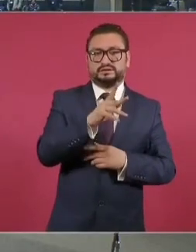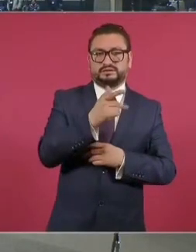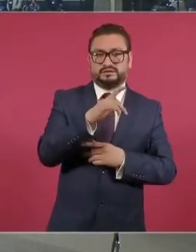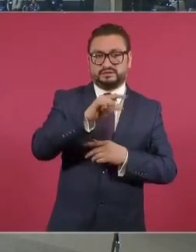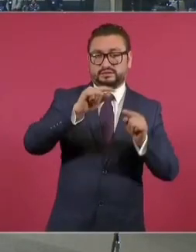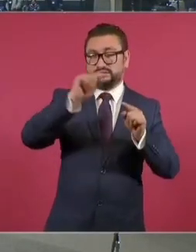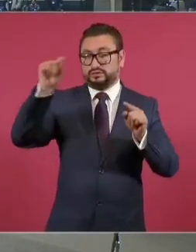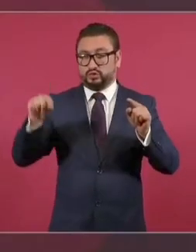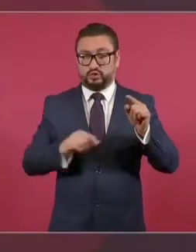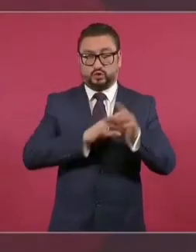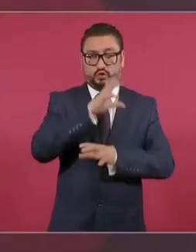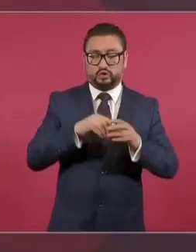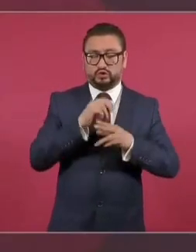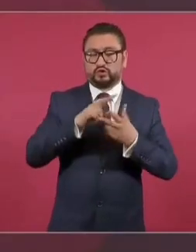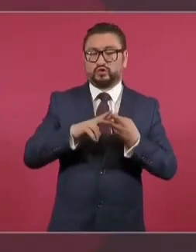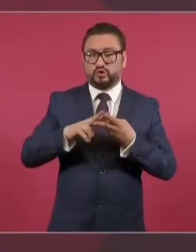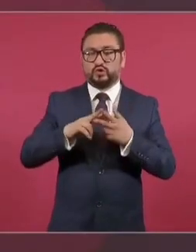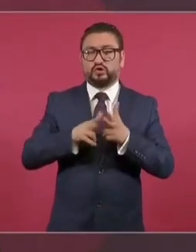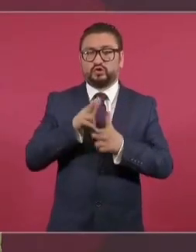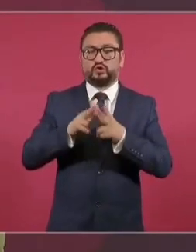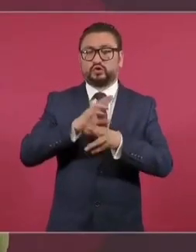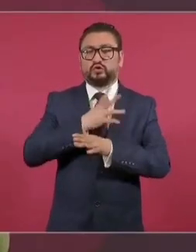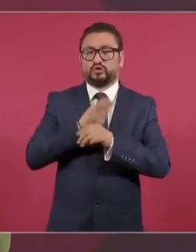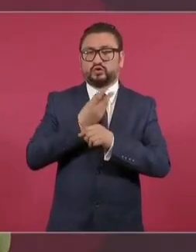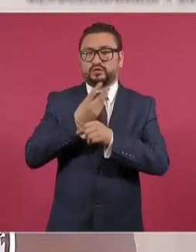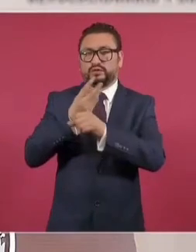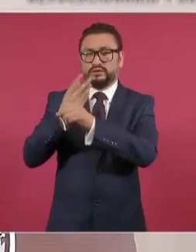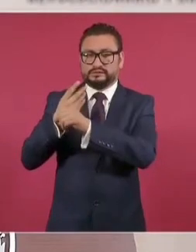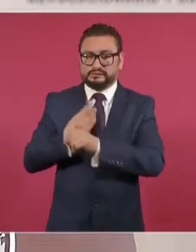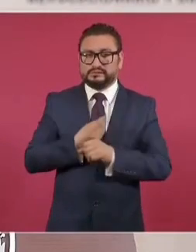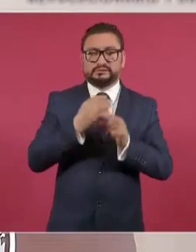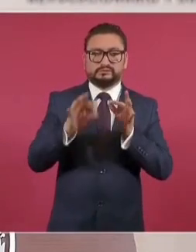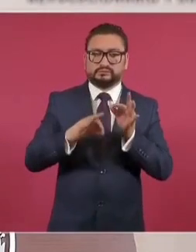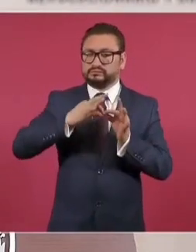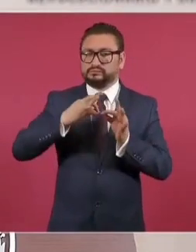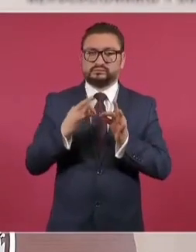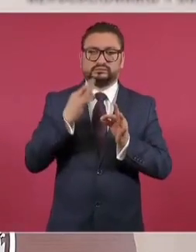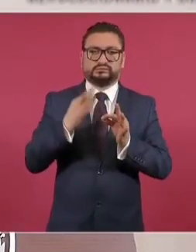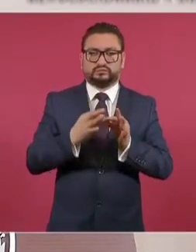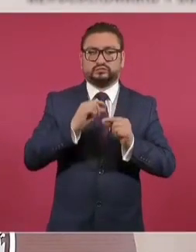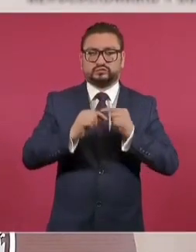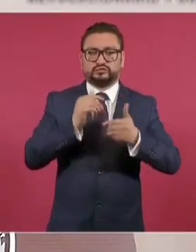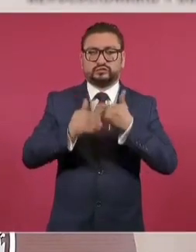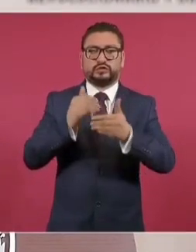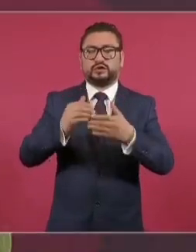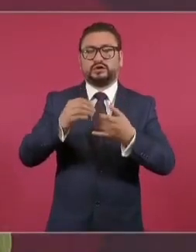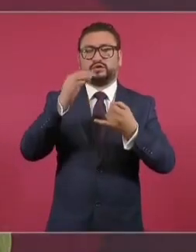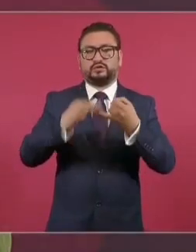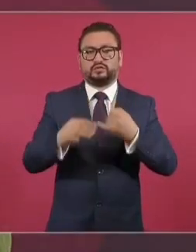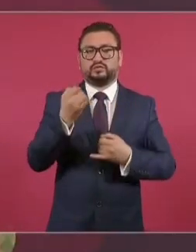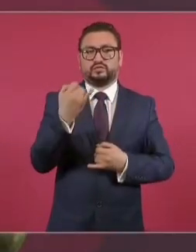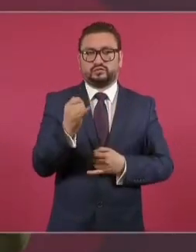decir, esa parte de infraestructura ferroviaria deberá quedar ya incorporada de manera gradual para finales